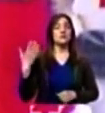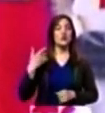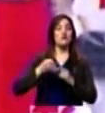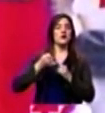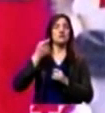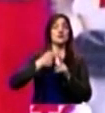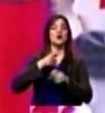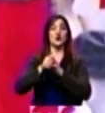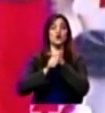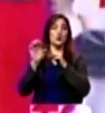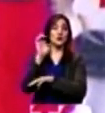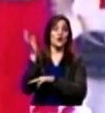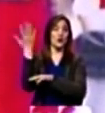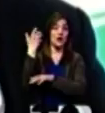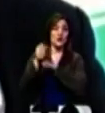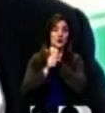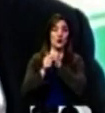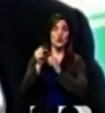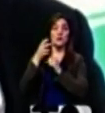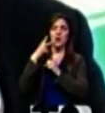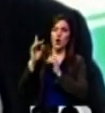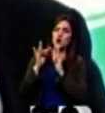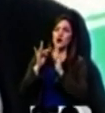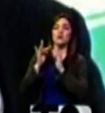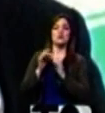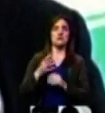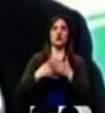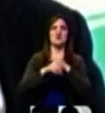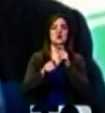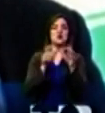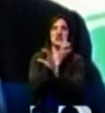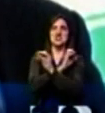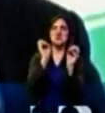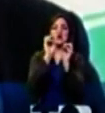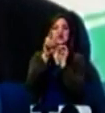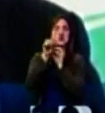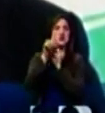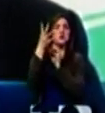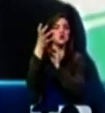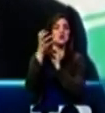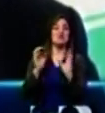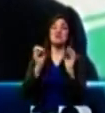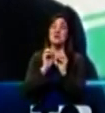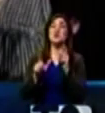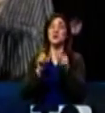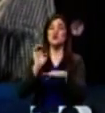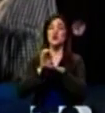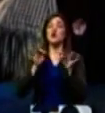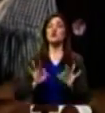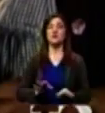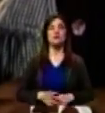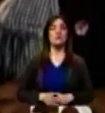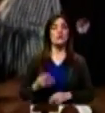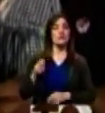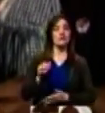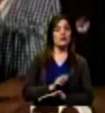finales de enero del año pasado. Con Tony vamos 114 y sabemos que hay más ecuatorianos. Está por confirmarse. El joven